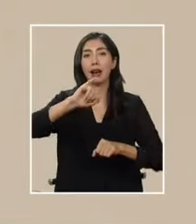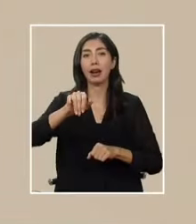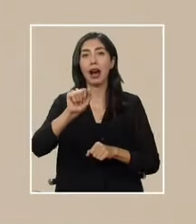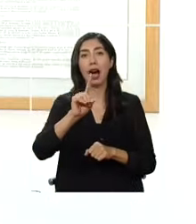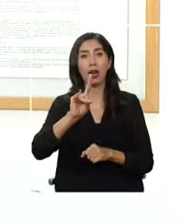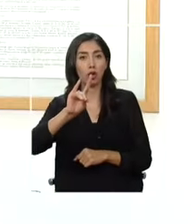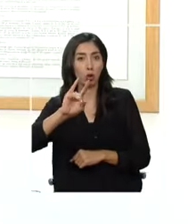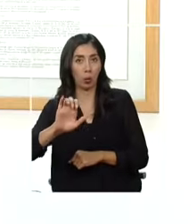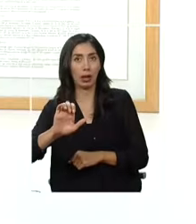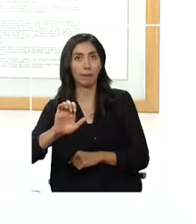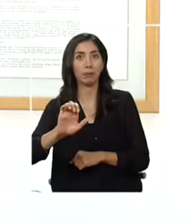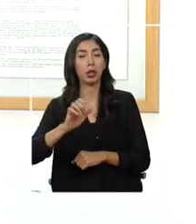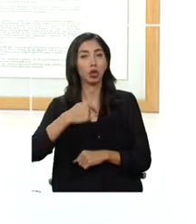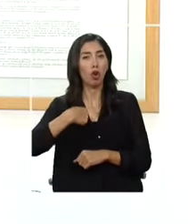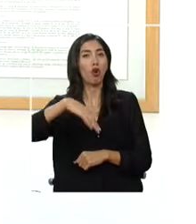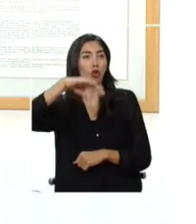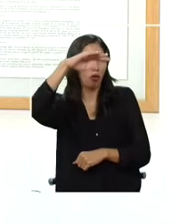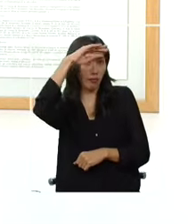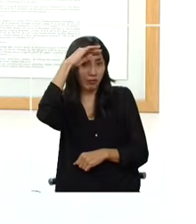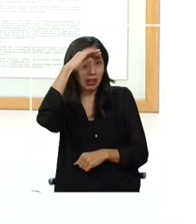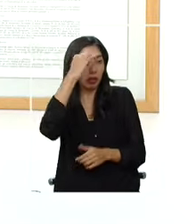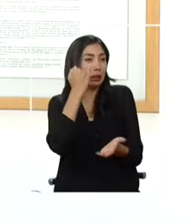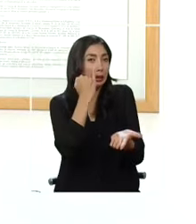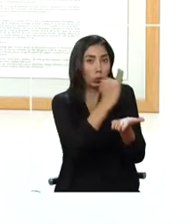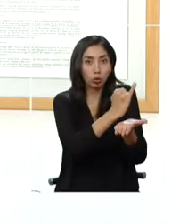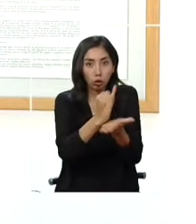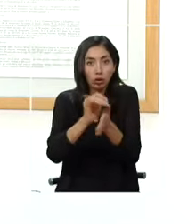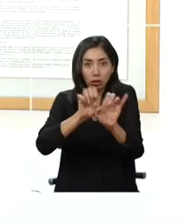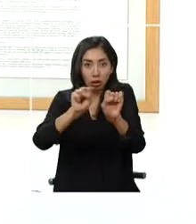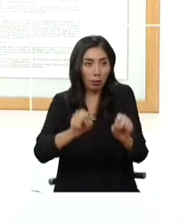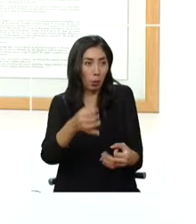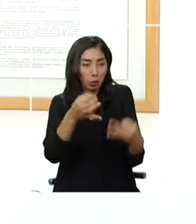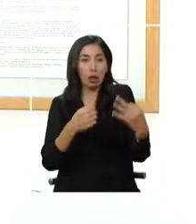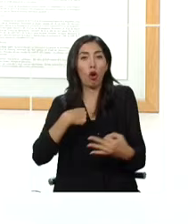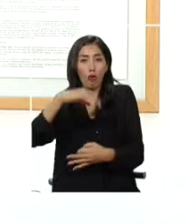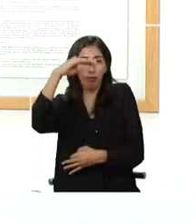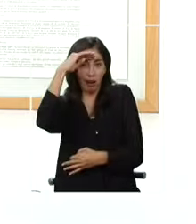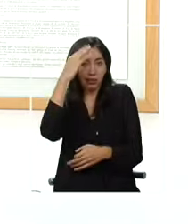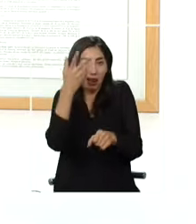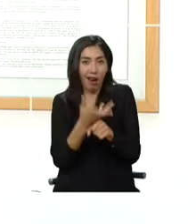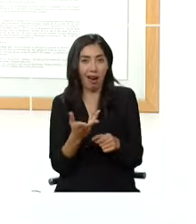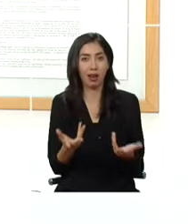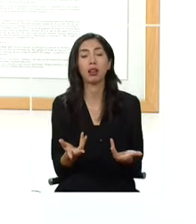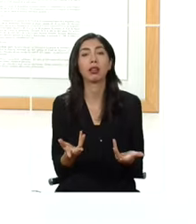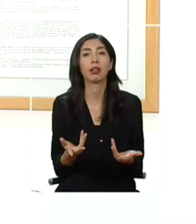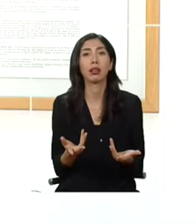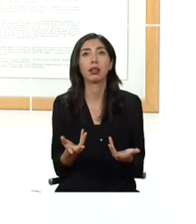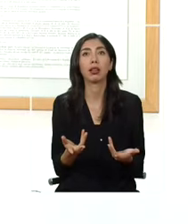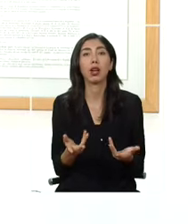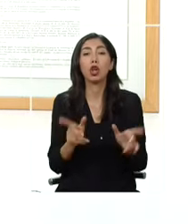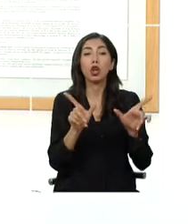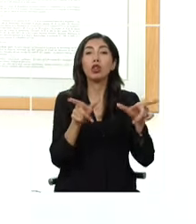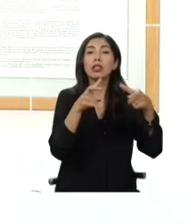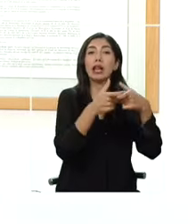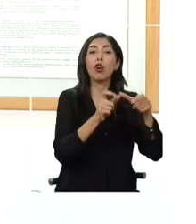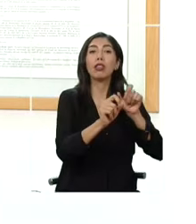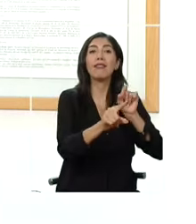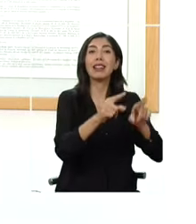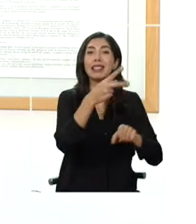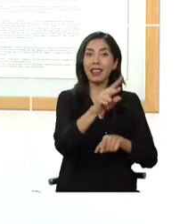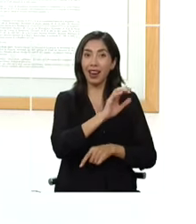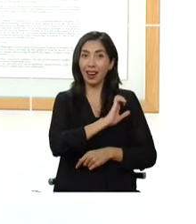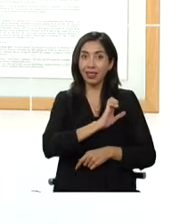Consejo de Defensa del Estado, confío plenamente en todas las instituciones del sistema de justicia. Y para que ustedes tengan un orden de magnitud, el Consejo de Defensa del Estado debe